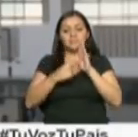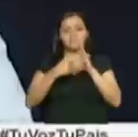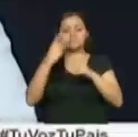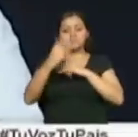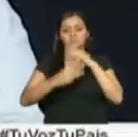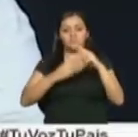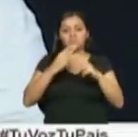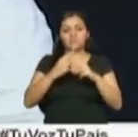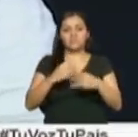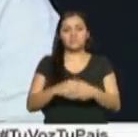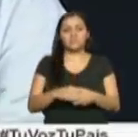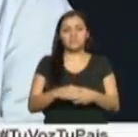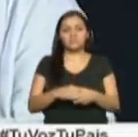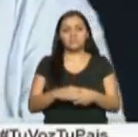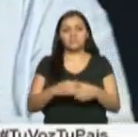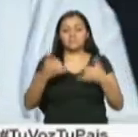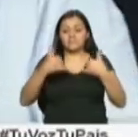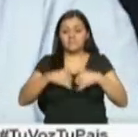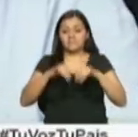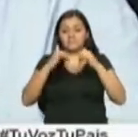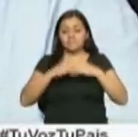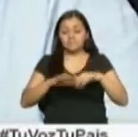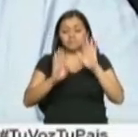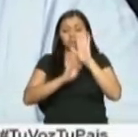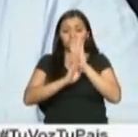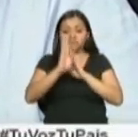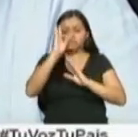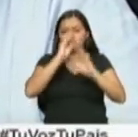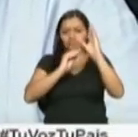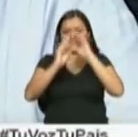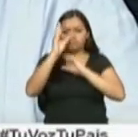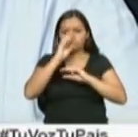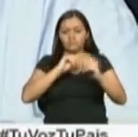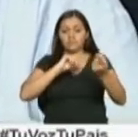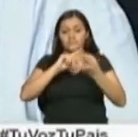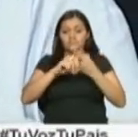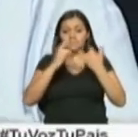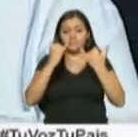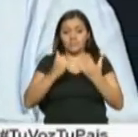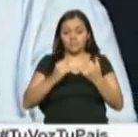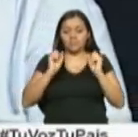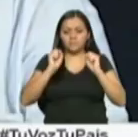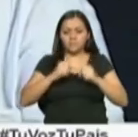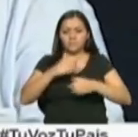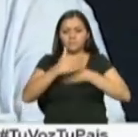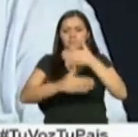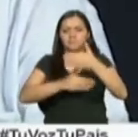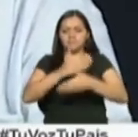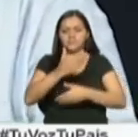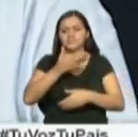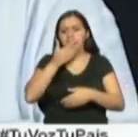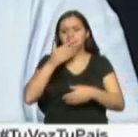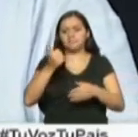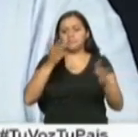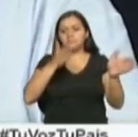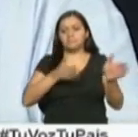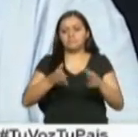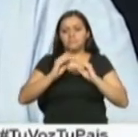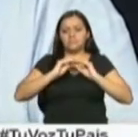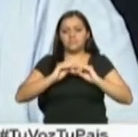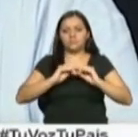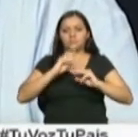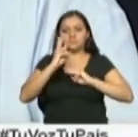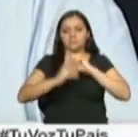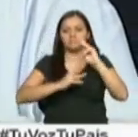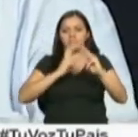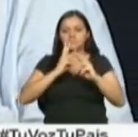mundial. Si seguimos creciendo en calidad de los aprendizajes como ahora, vamos a tener el mejor sistema educativo del